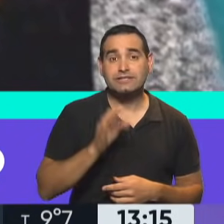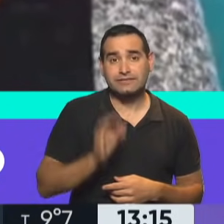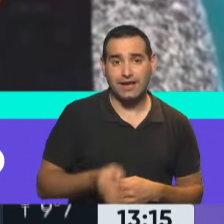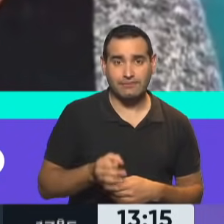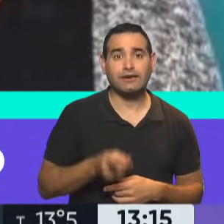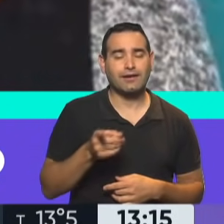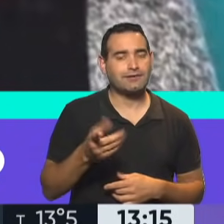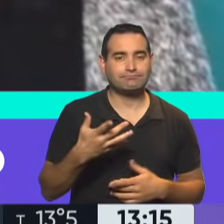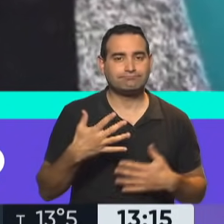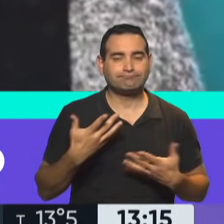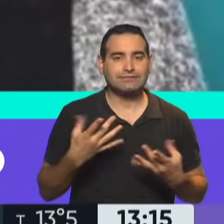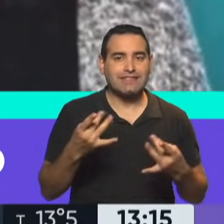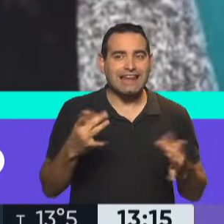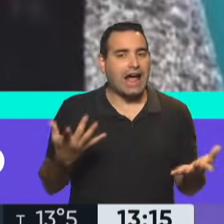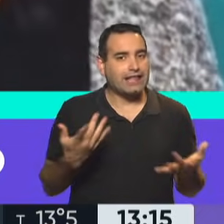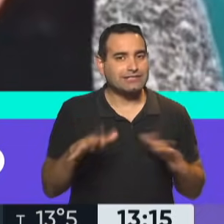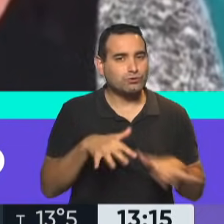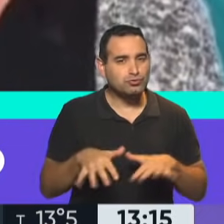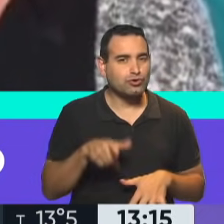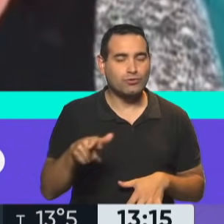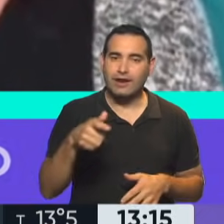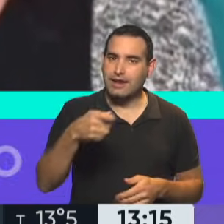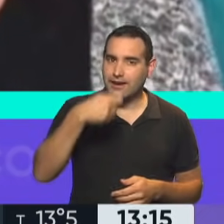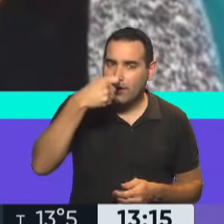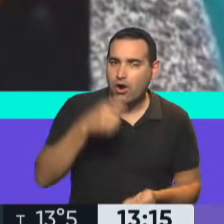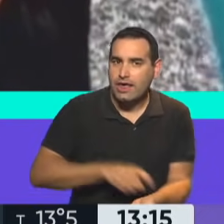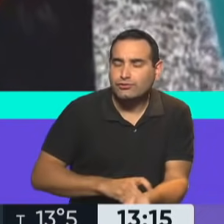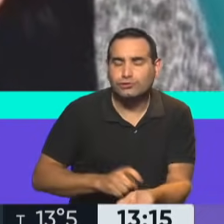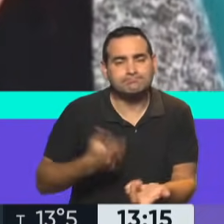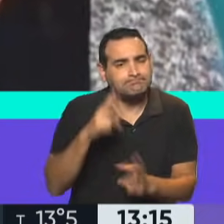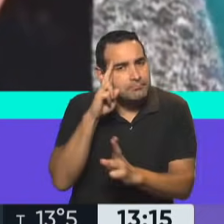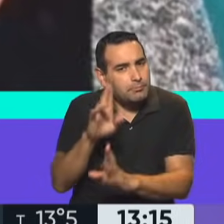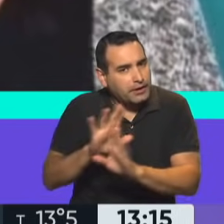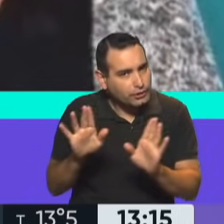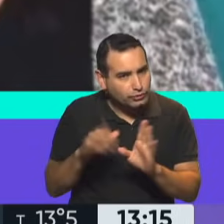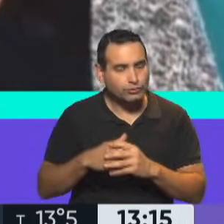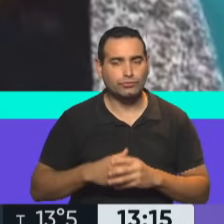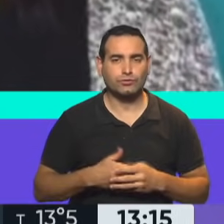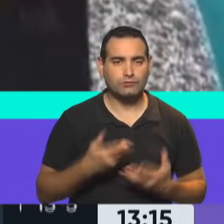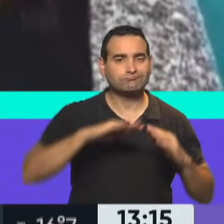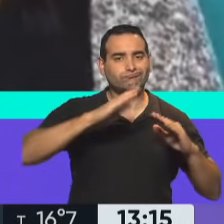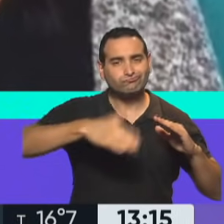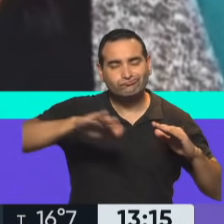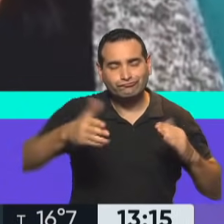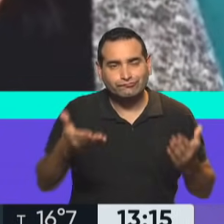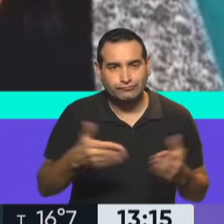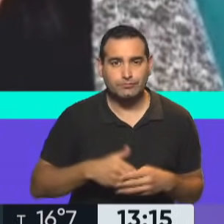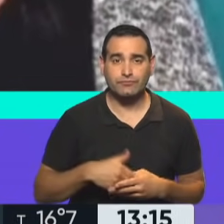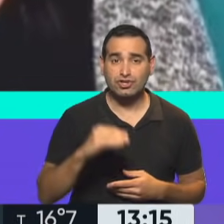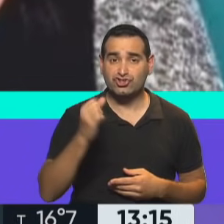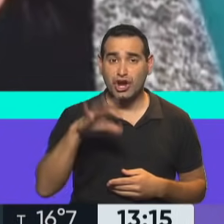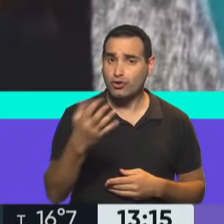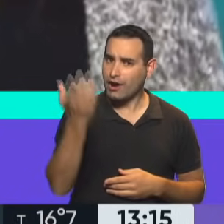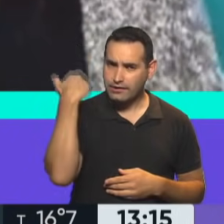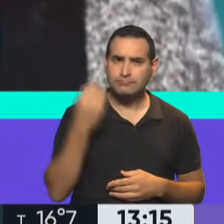de fragilidad cuando uno habla de adicciones, por eso digo, tenemos que ser muy respetuosos. Sabemos que hay idas y vueltas. Chano hace un tiempo estuvo